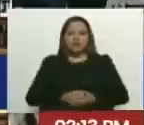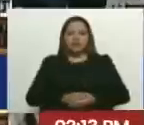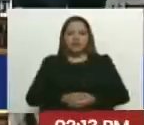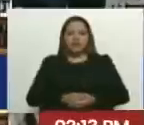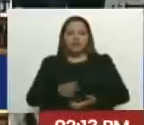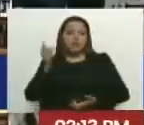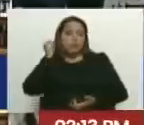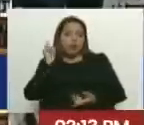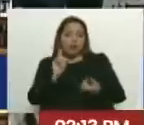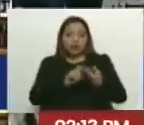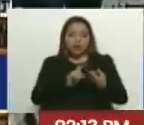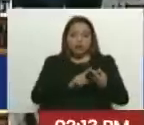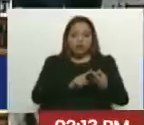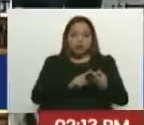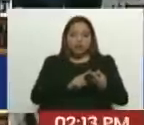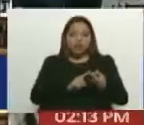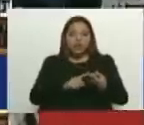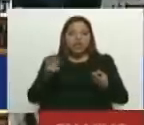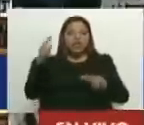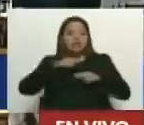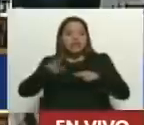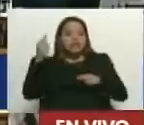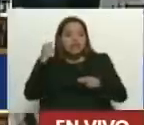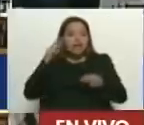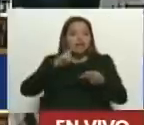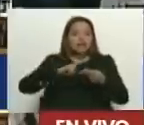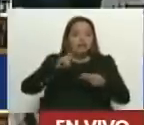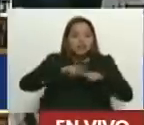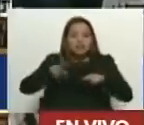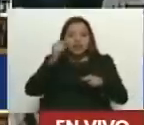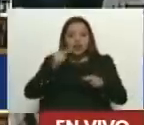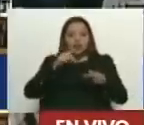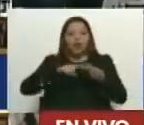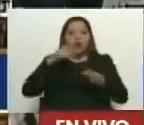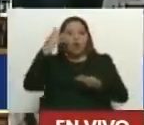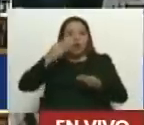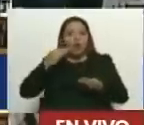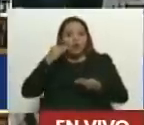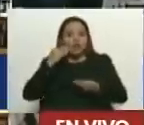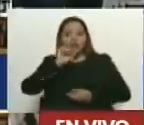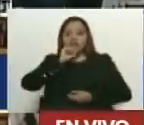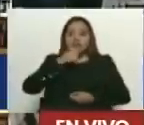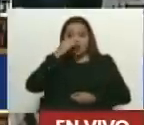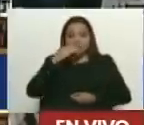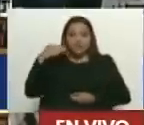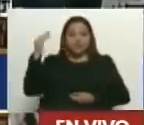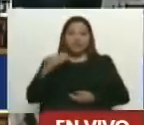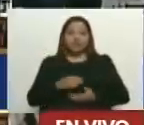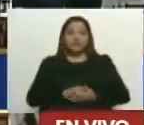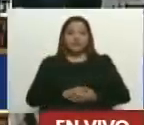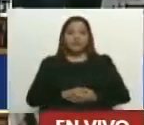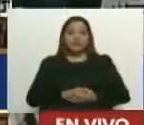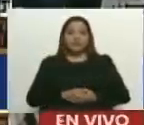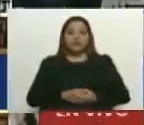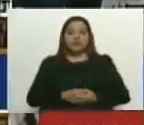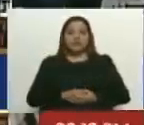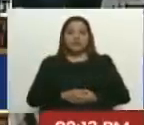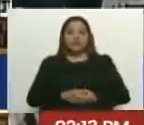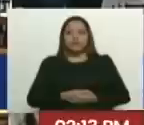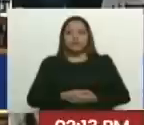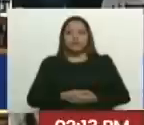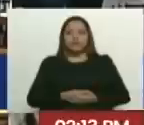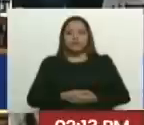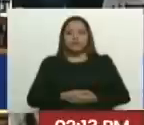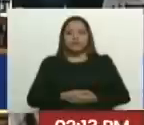Mujeres, niños, niñas, adolescentes, ancianos, a quienes lo ha inducido a